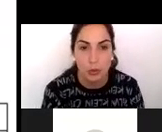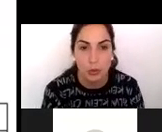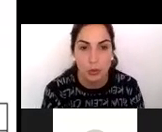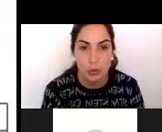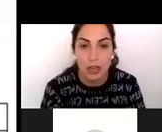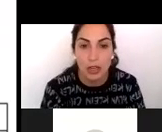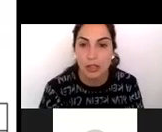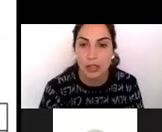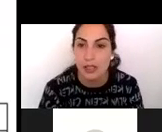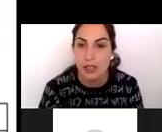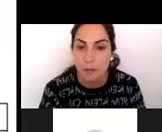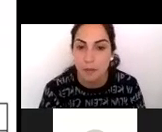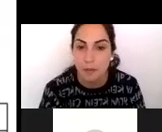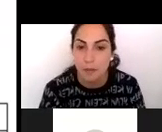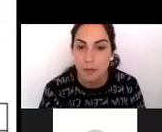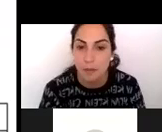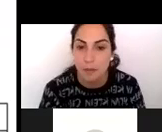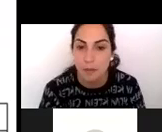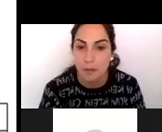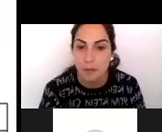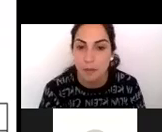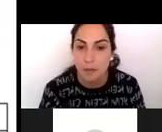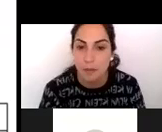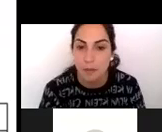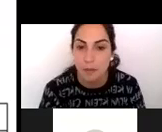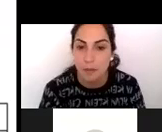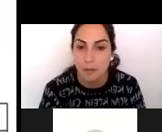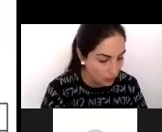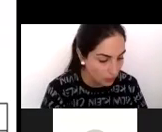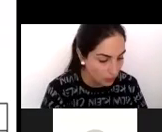futuro. ¿Cuál es la otra noticia que nos habla esa portada?